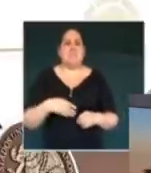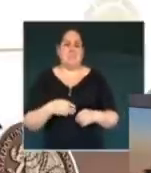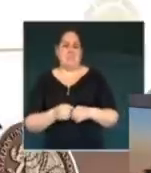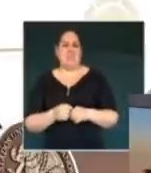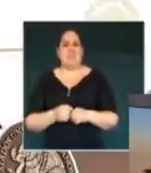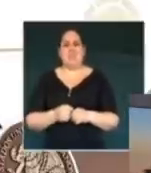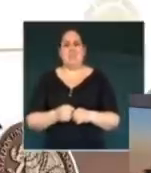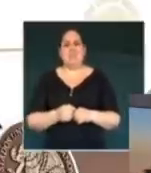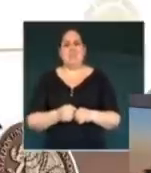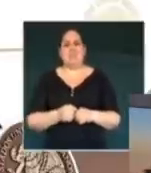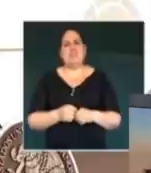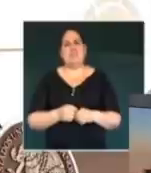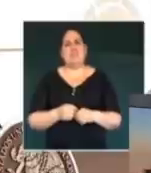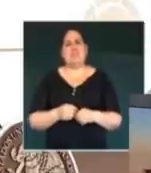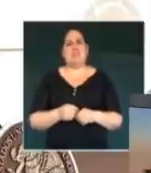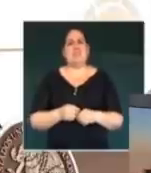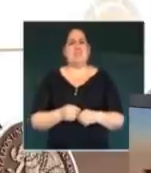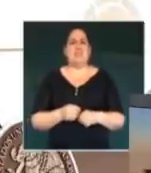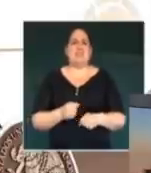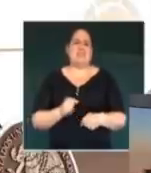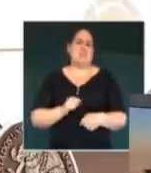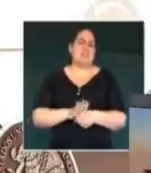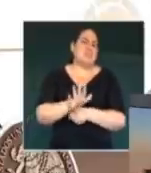alentando el COVID-19,